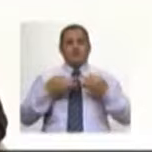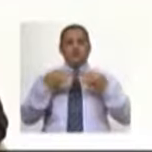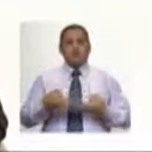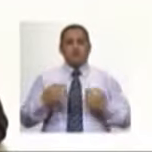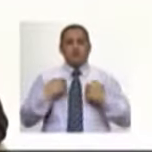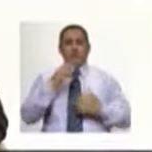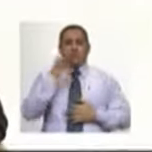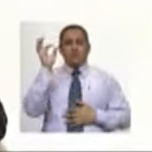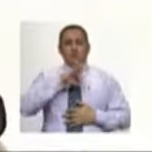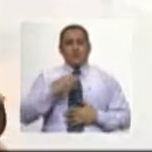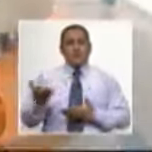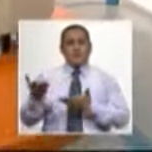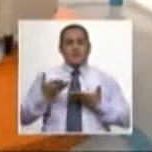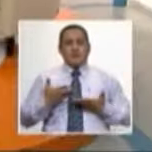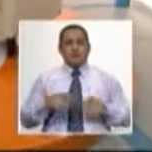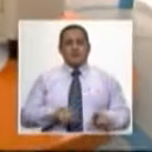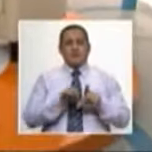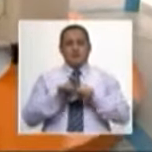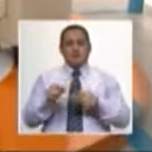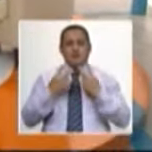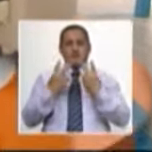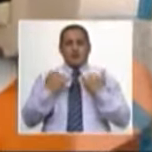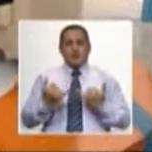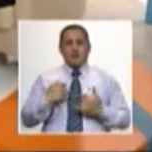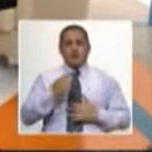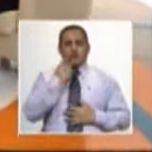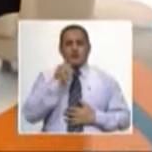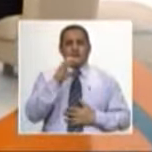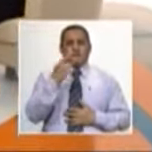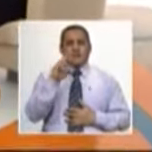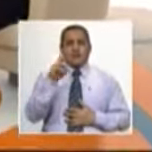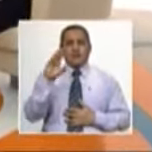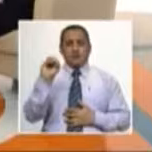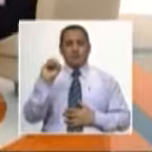me ha invitado. Lo mismo sucedería en el caso del doctor Raúl Ferrero Costa.